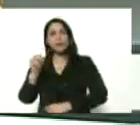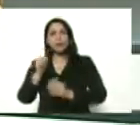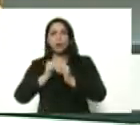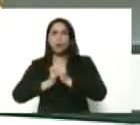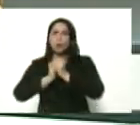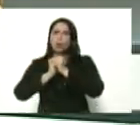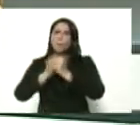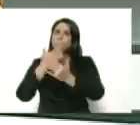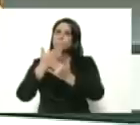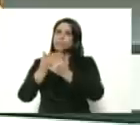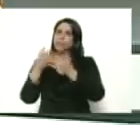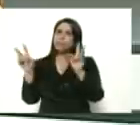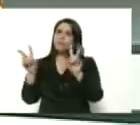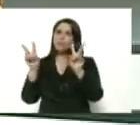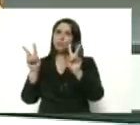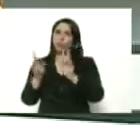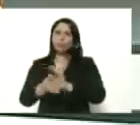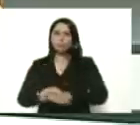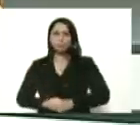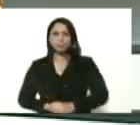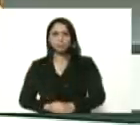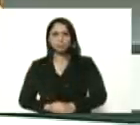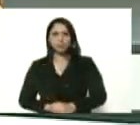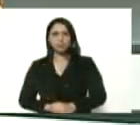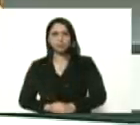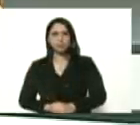oración pidiendo la victoria.